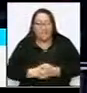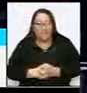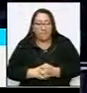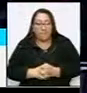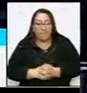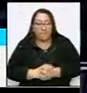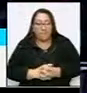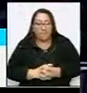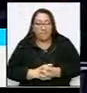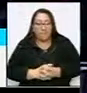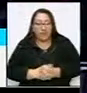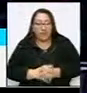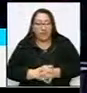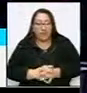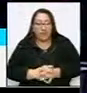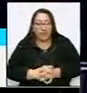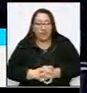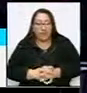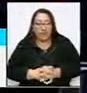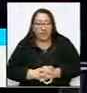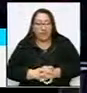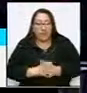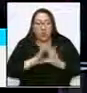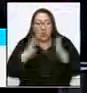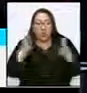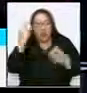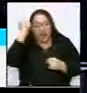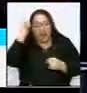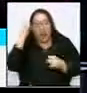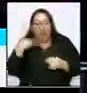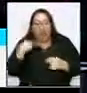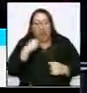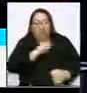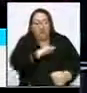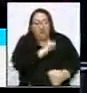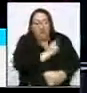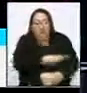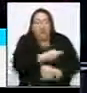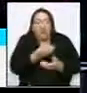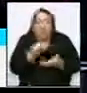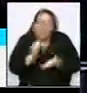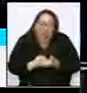cualquier pretensión a fortalecer las atribuciones y el